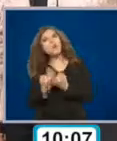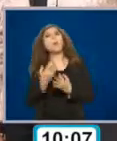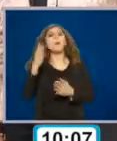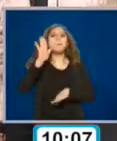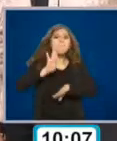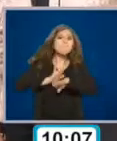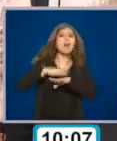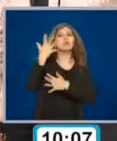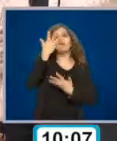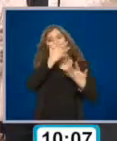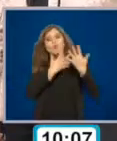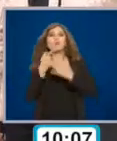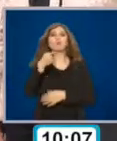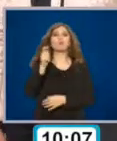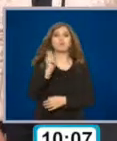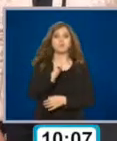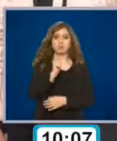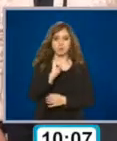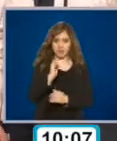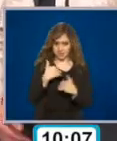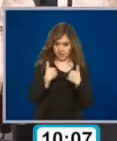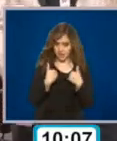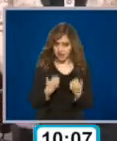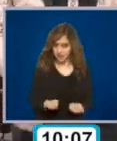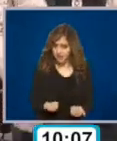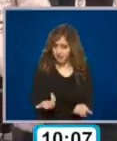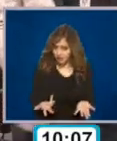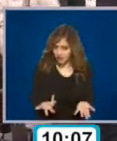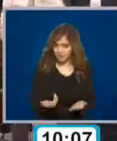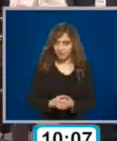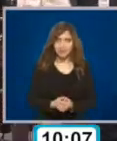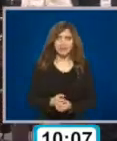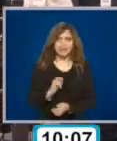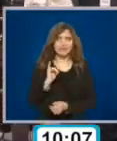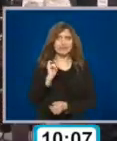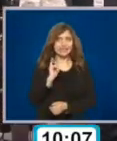cachondo, pues. Muy bien. ¿Sí me entendiste? Sí. Ah, bueno.